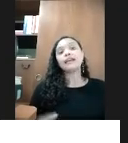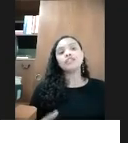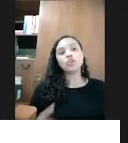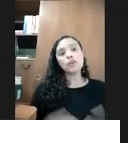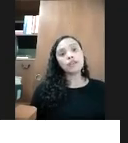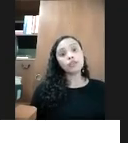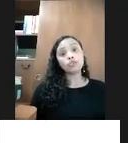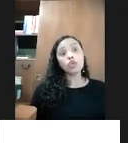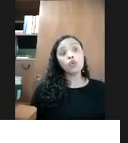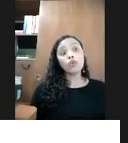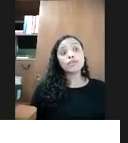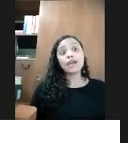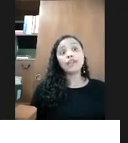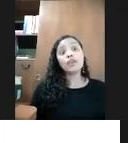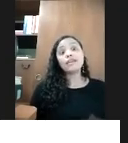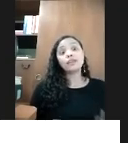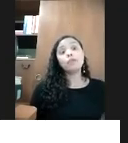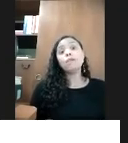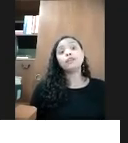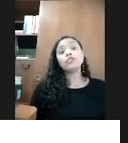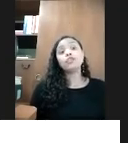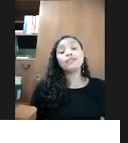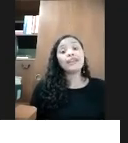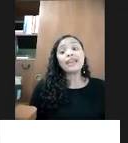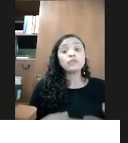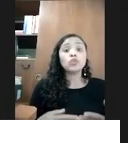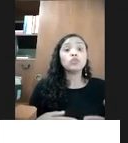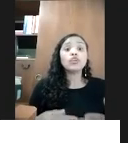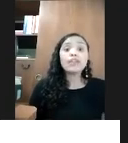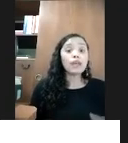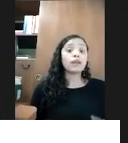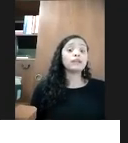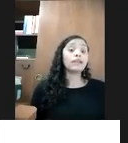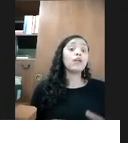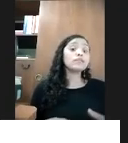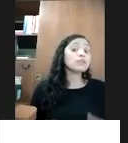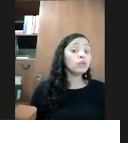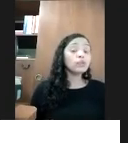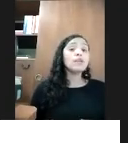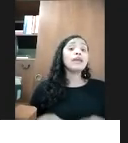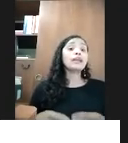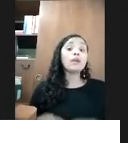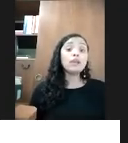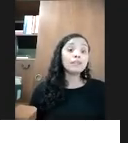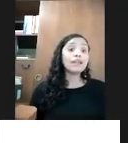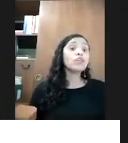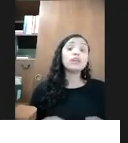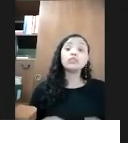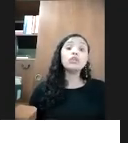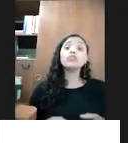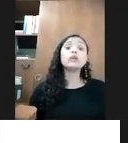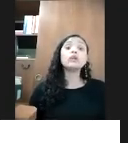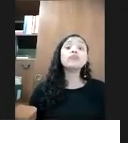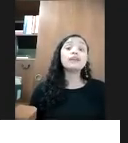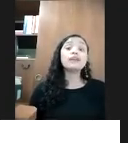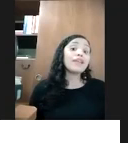hasta alcanzó un nivel de instrucción universitario, y en este momento se encuentran en absoluto riesgo, en riesgo de salud, en riesgo alimentario, y esto solo